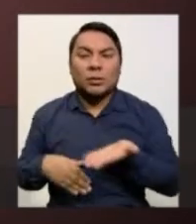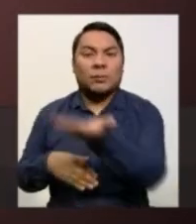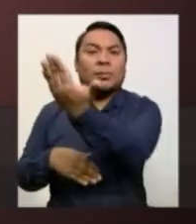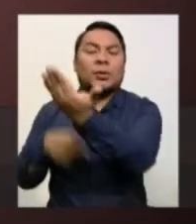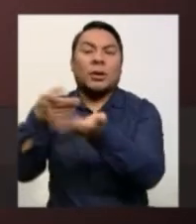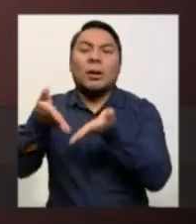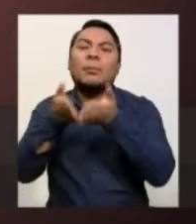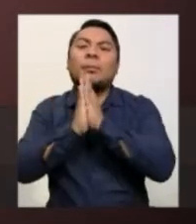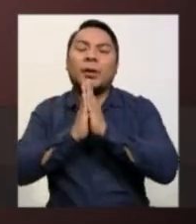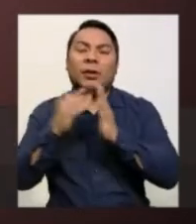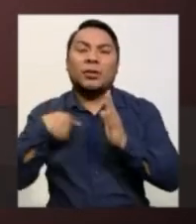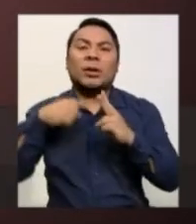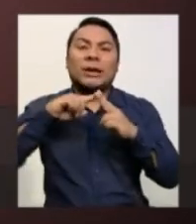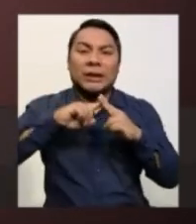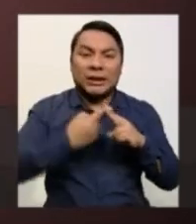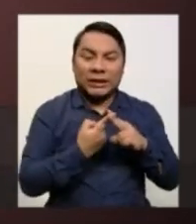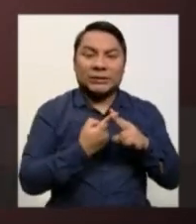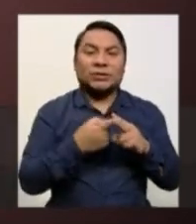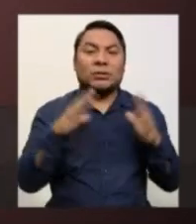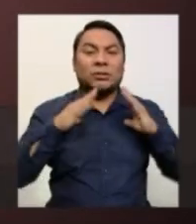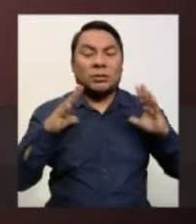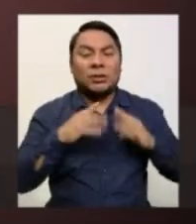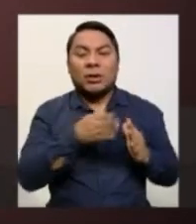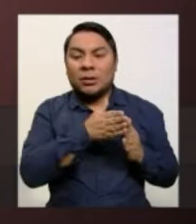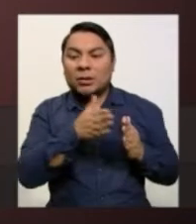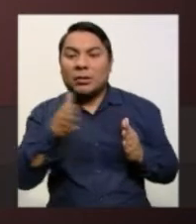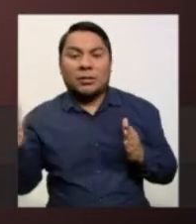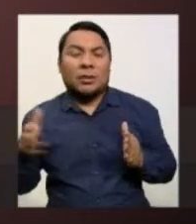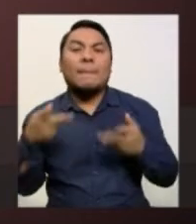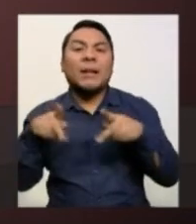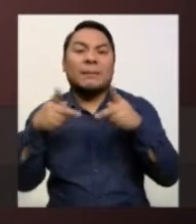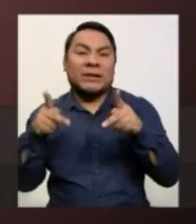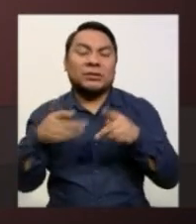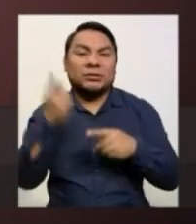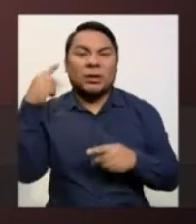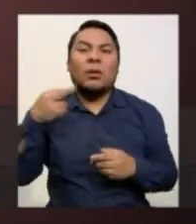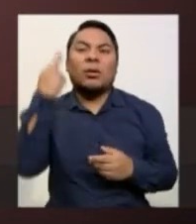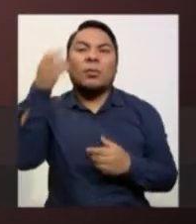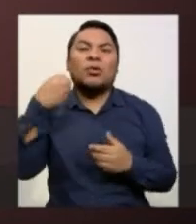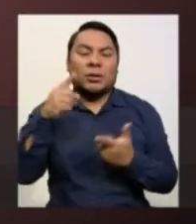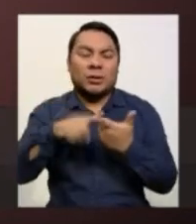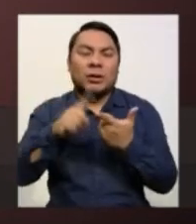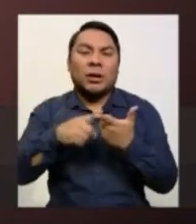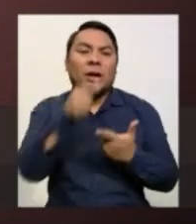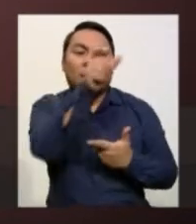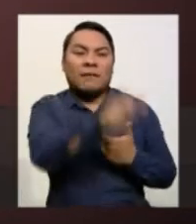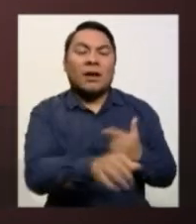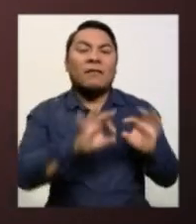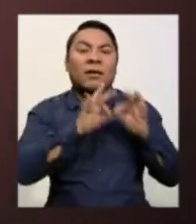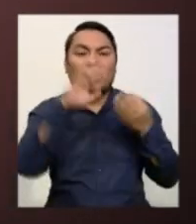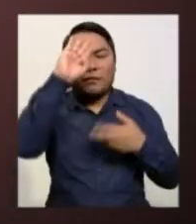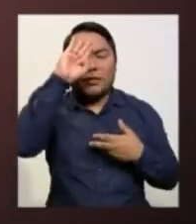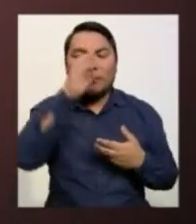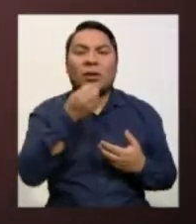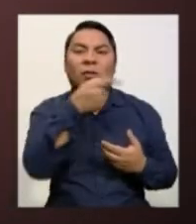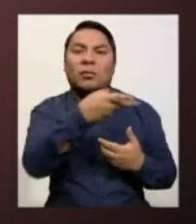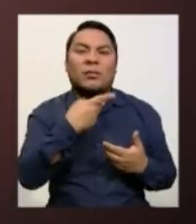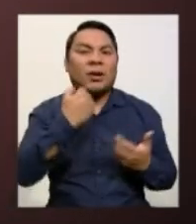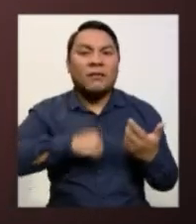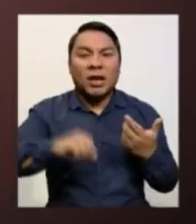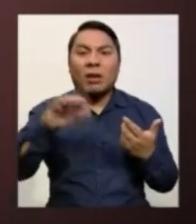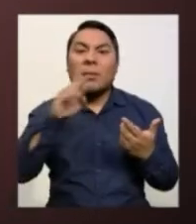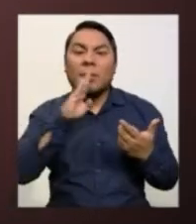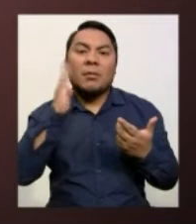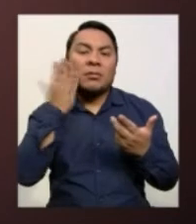indicando inicio, duración y el motivo. Documentación que acredite el vínculo con el familiar directo y certificado